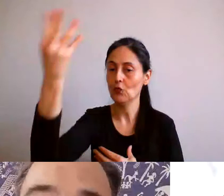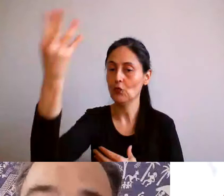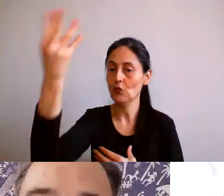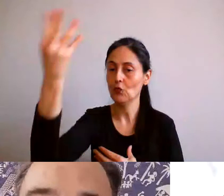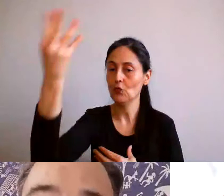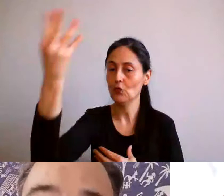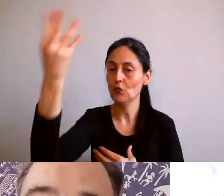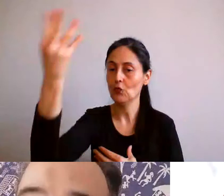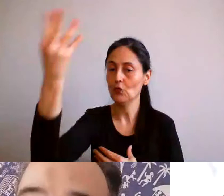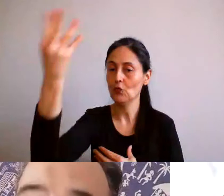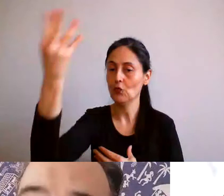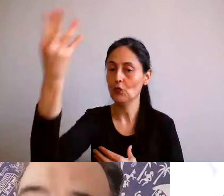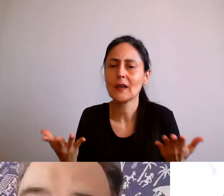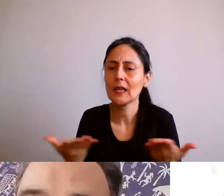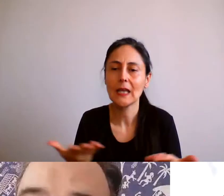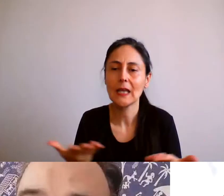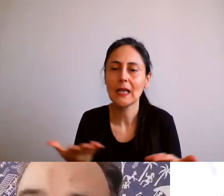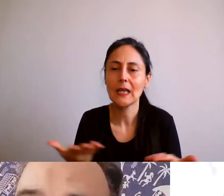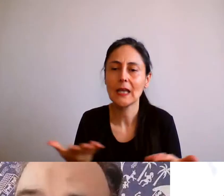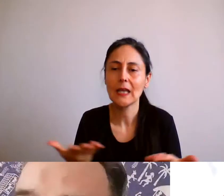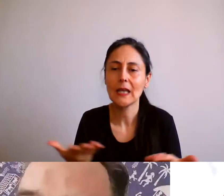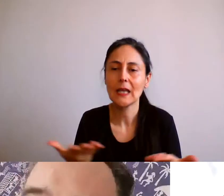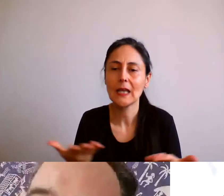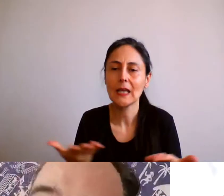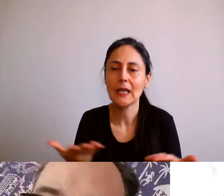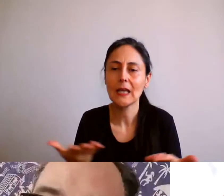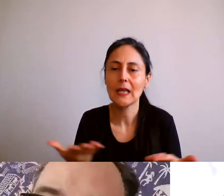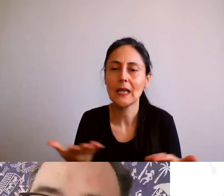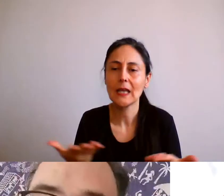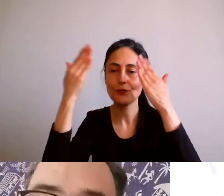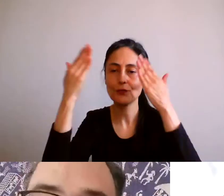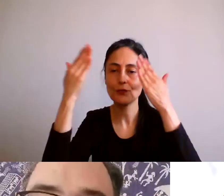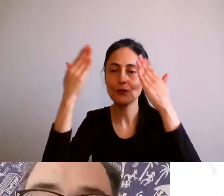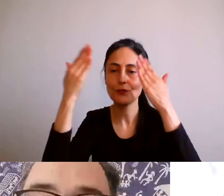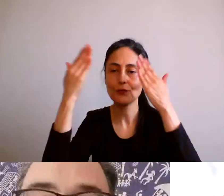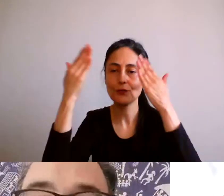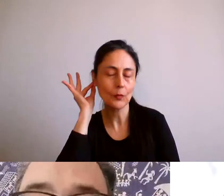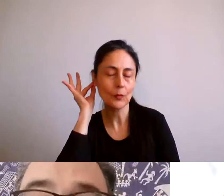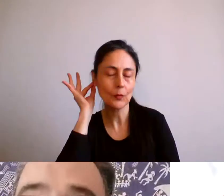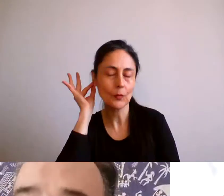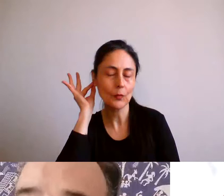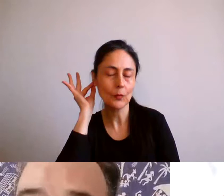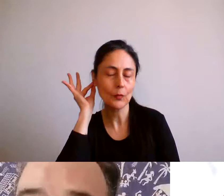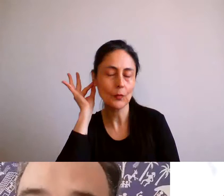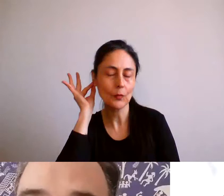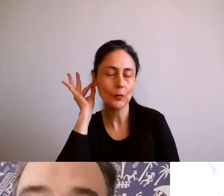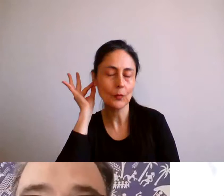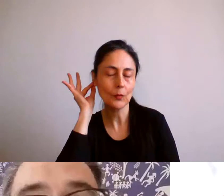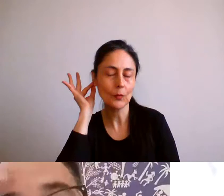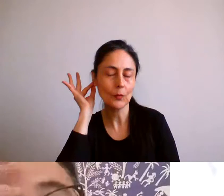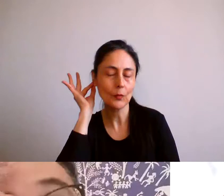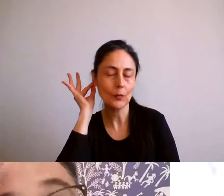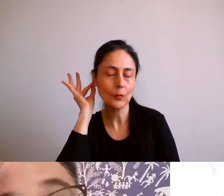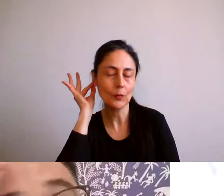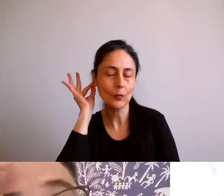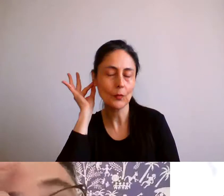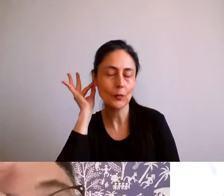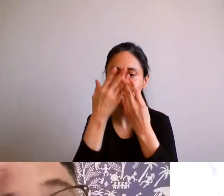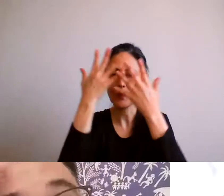con nosotros y nosotras como psicólogos y psicólogas, creo que no lo vería tan claro que